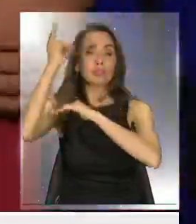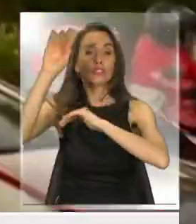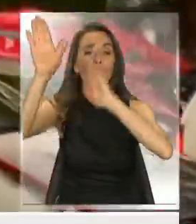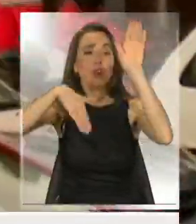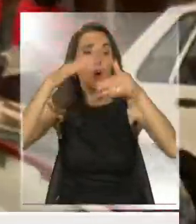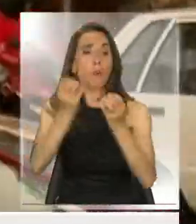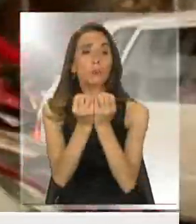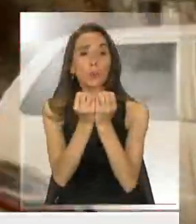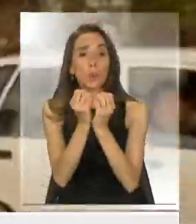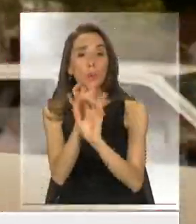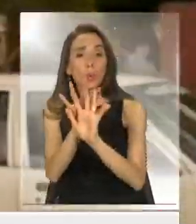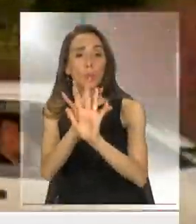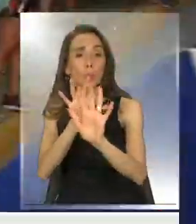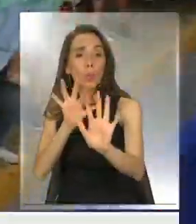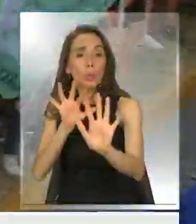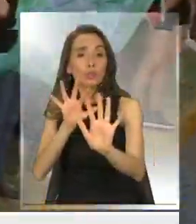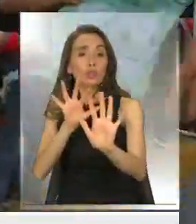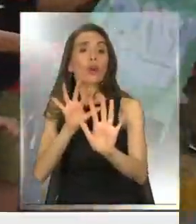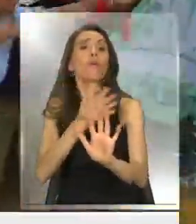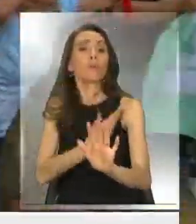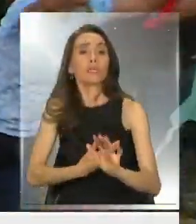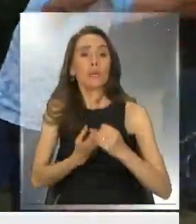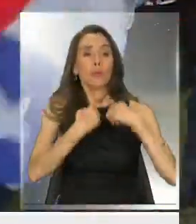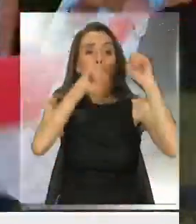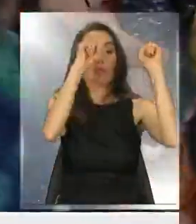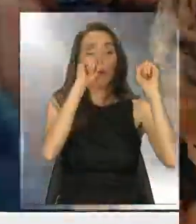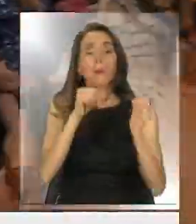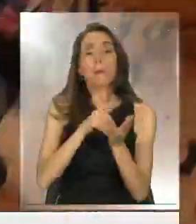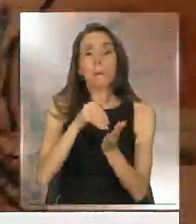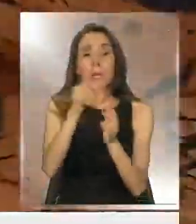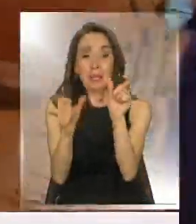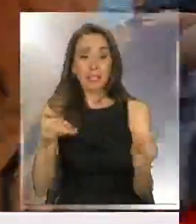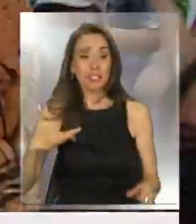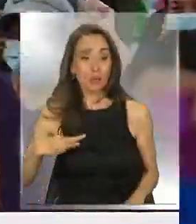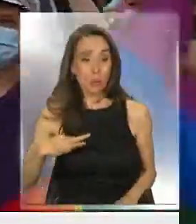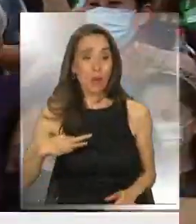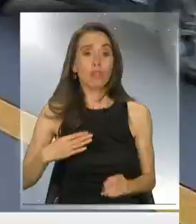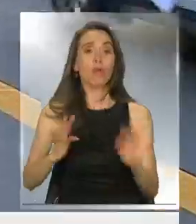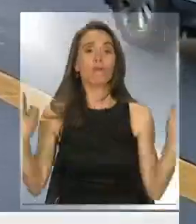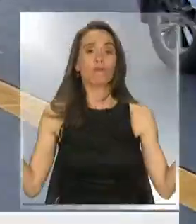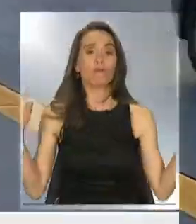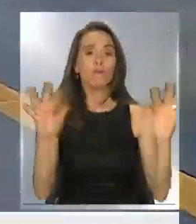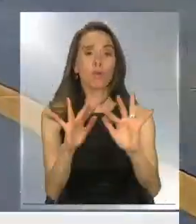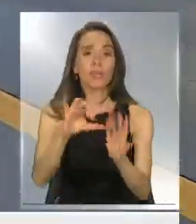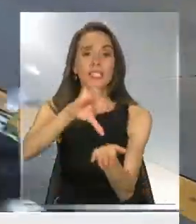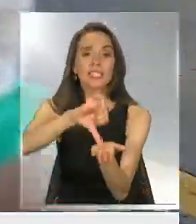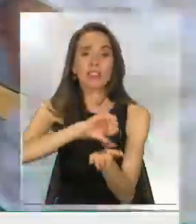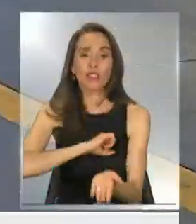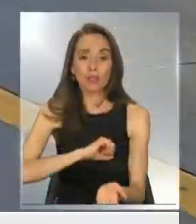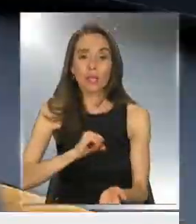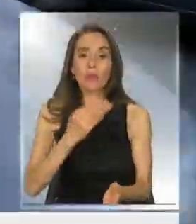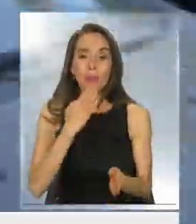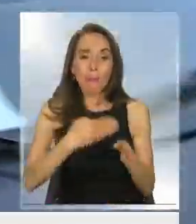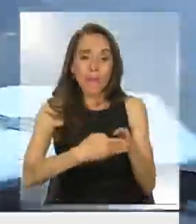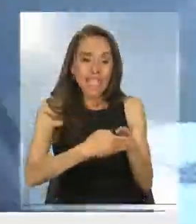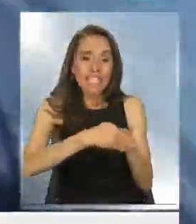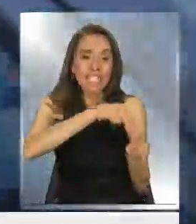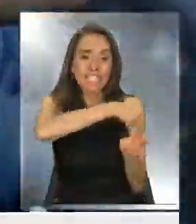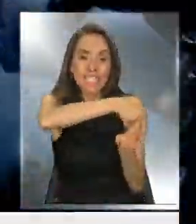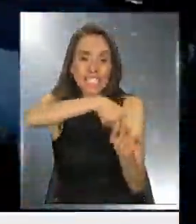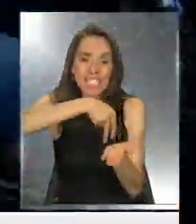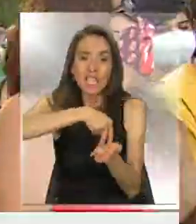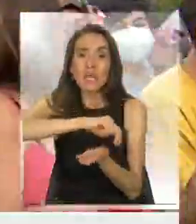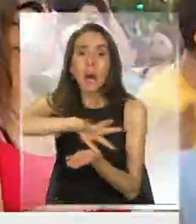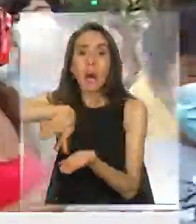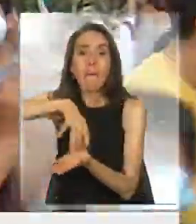a tantas personas al ser electo. Cientos de miles de ciudadanos en el centro de Santiago, pero también en esquinas, plazas y barrios